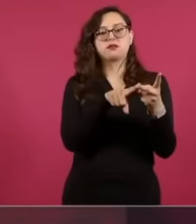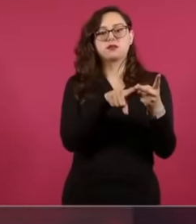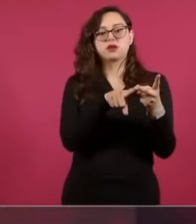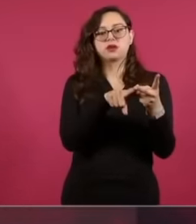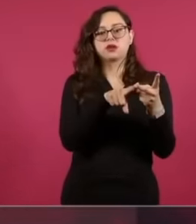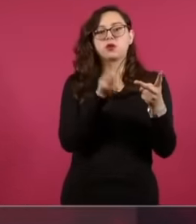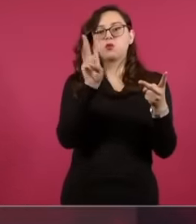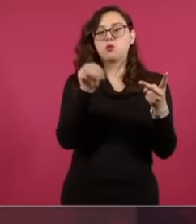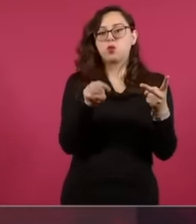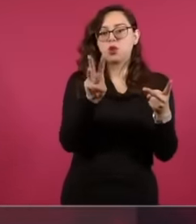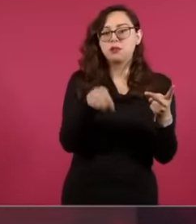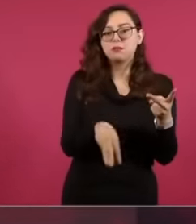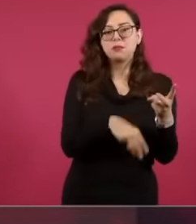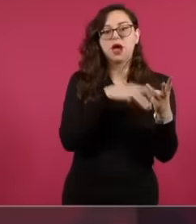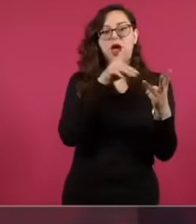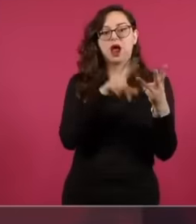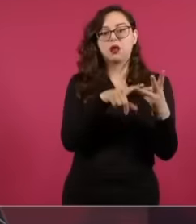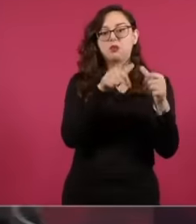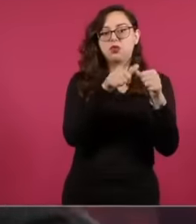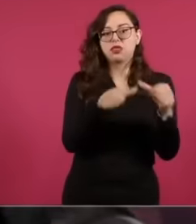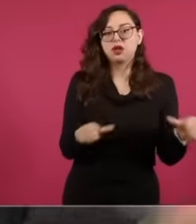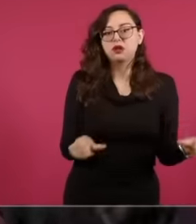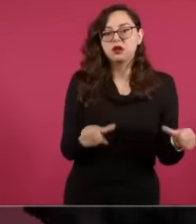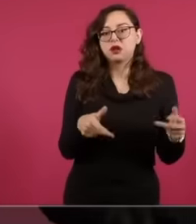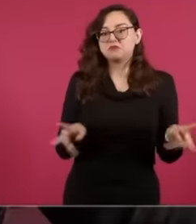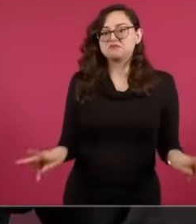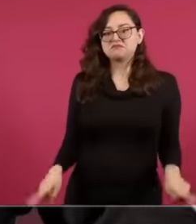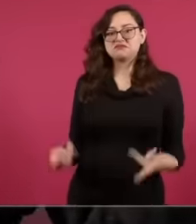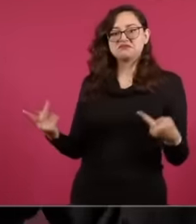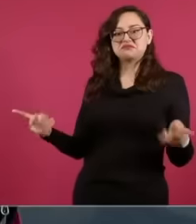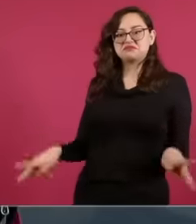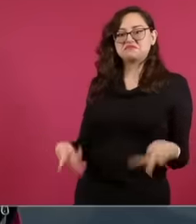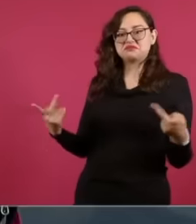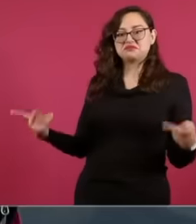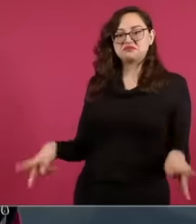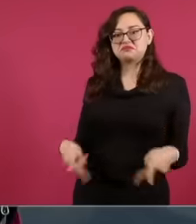¿cómo se llama? Walmart, Bodega Aurrerá, ¿no?